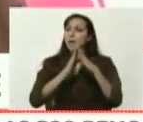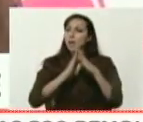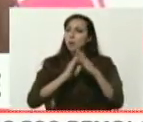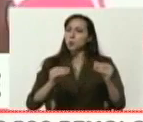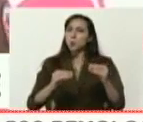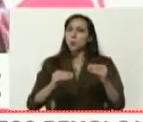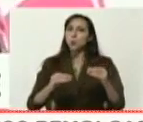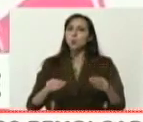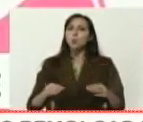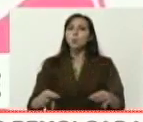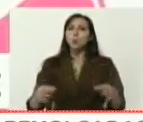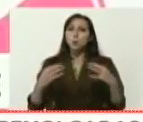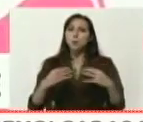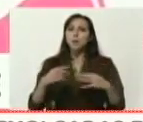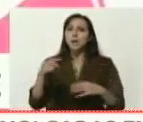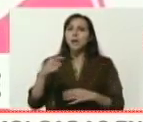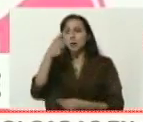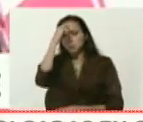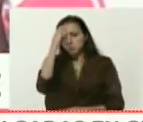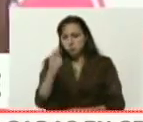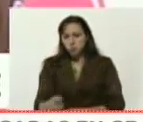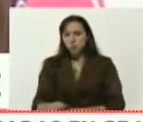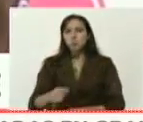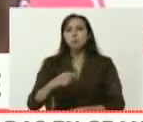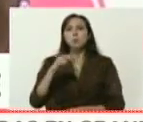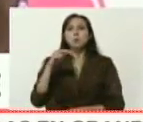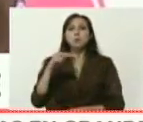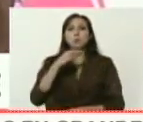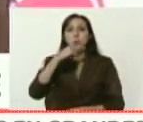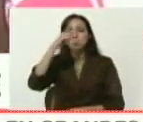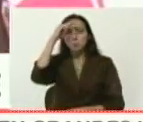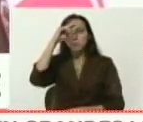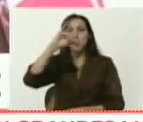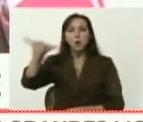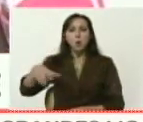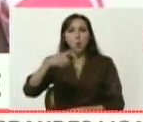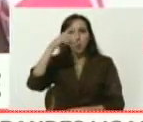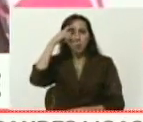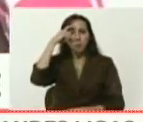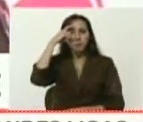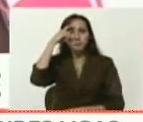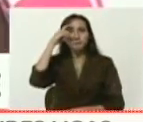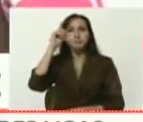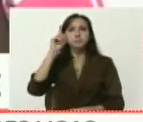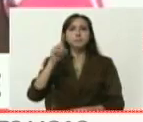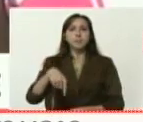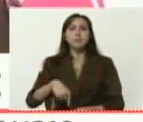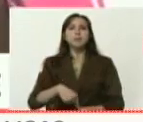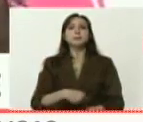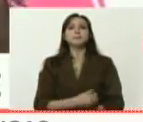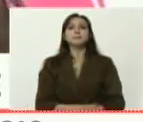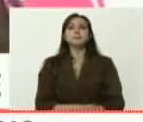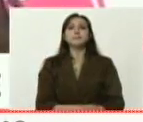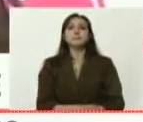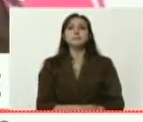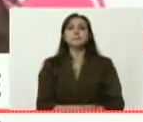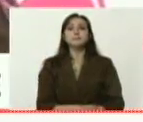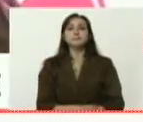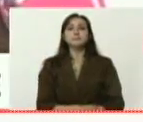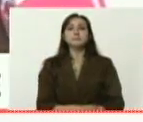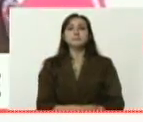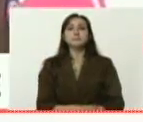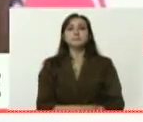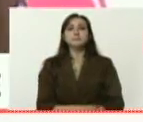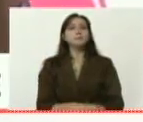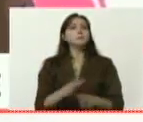a rendirle tributo y homenaje a nuestro héroe, Jorge Rodríguez. A los compañeros que